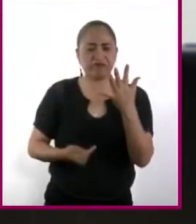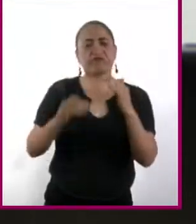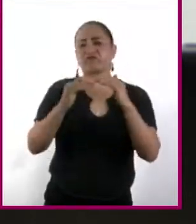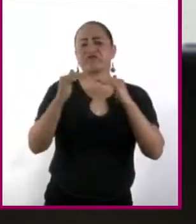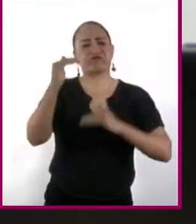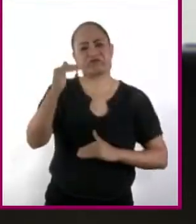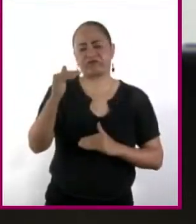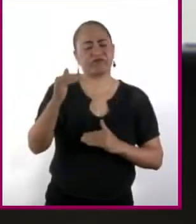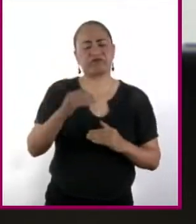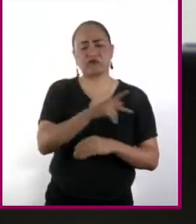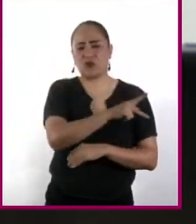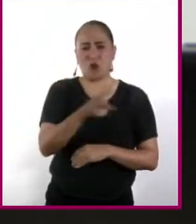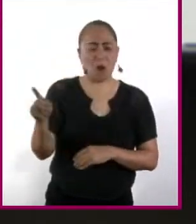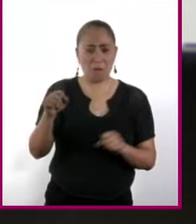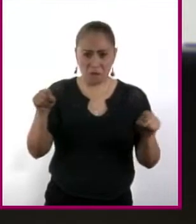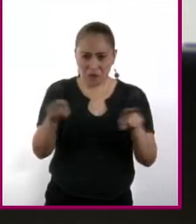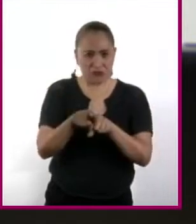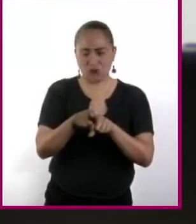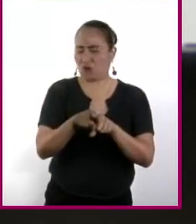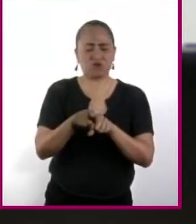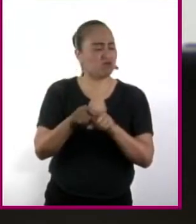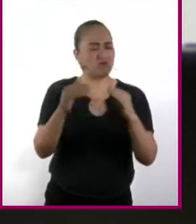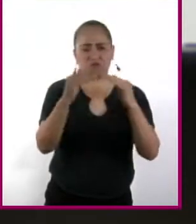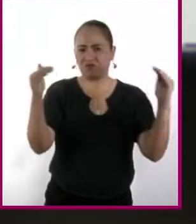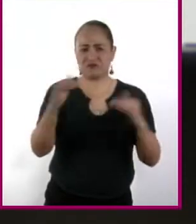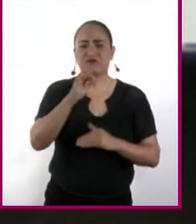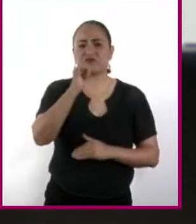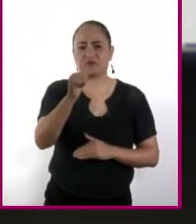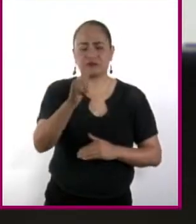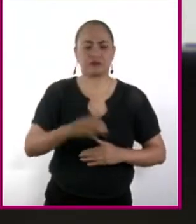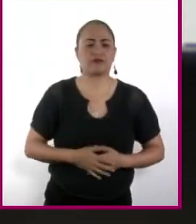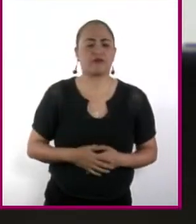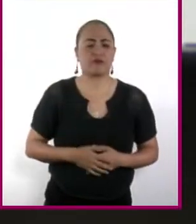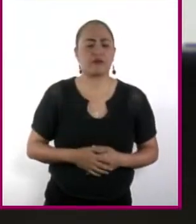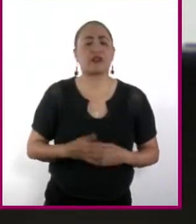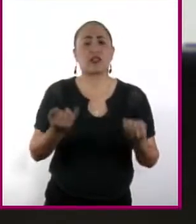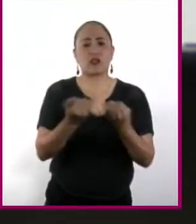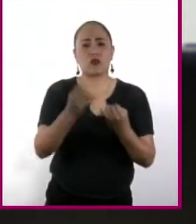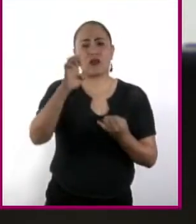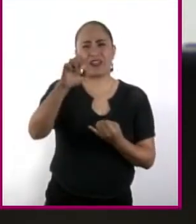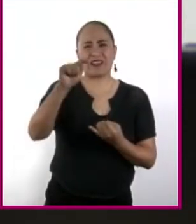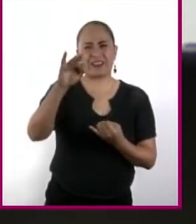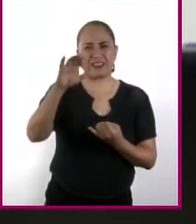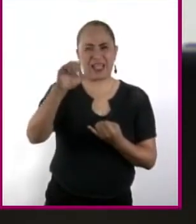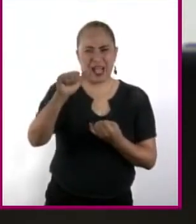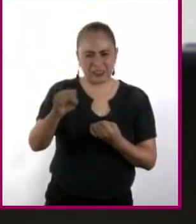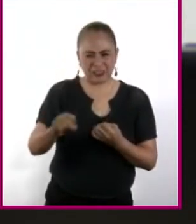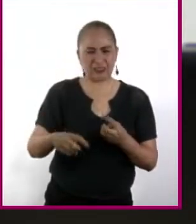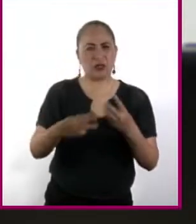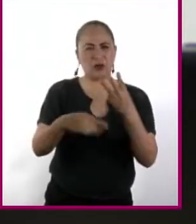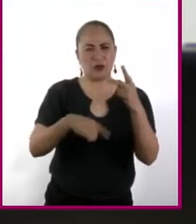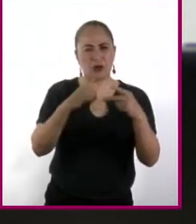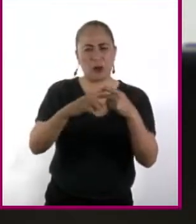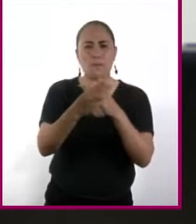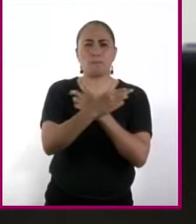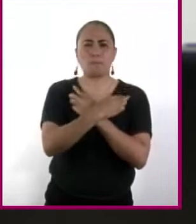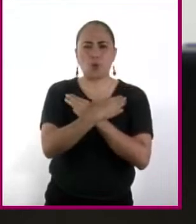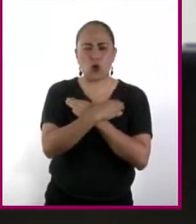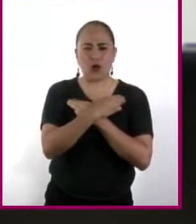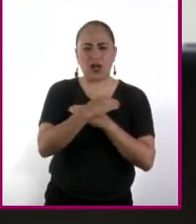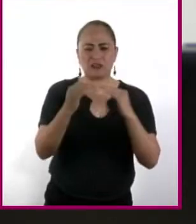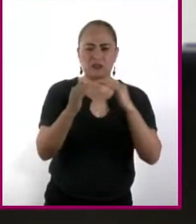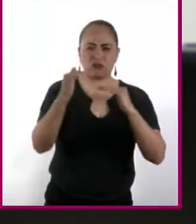y consecuencias de la misma. Además que tiene dimensiones éticas y morales y se refiere a diferencias que son